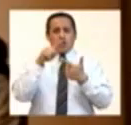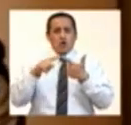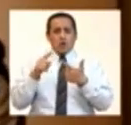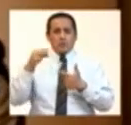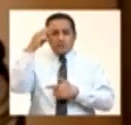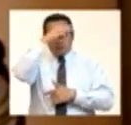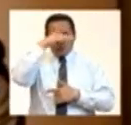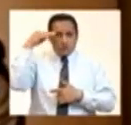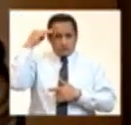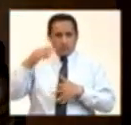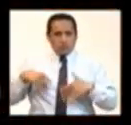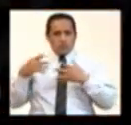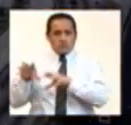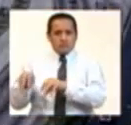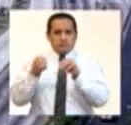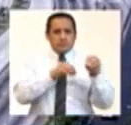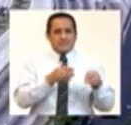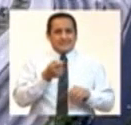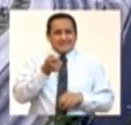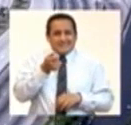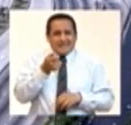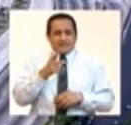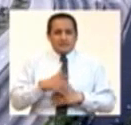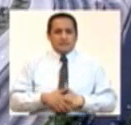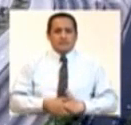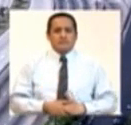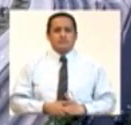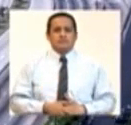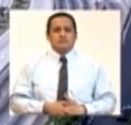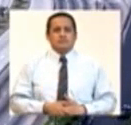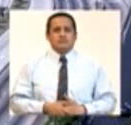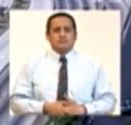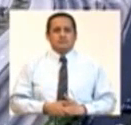hasta Vladimiro Montesinos.